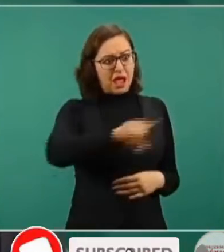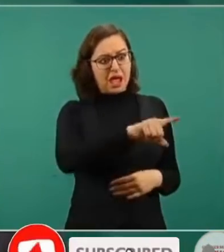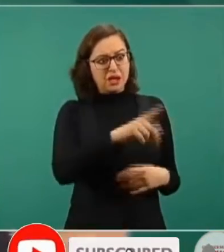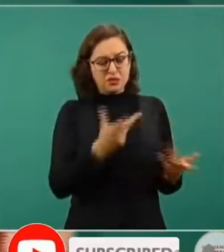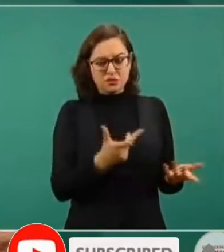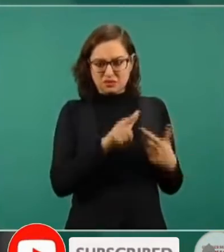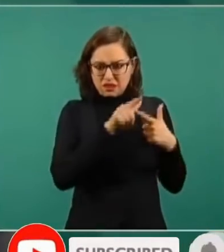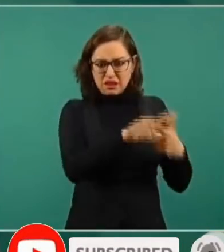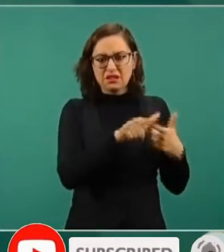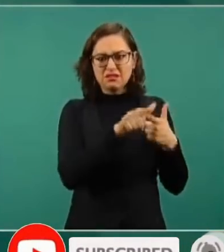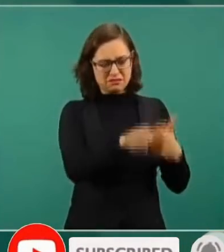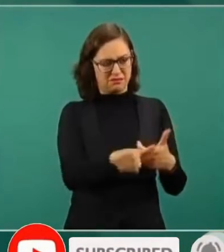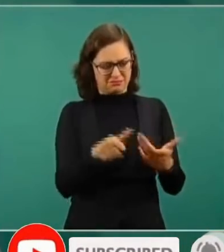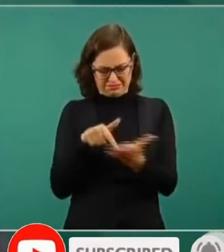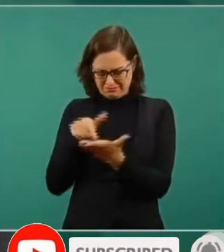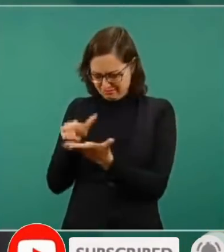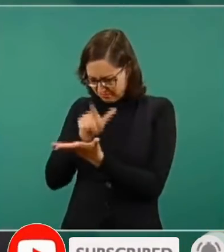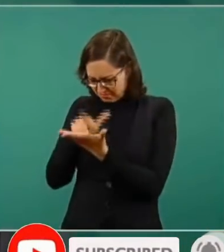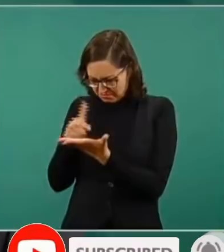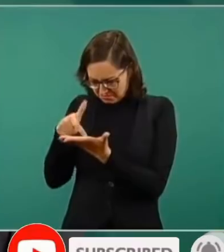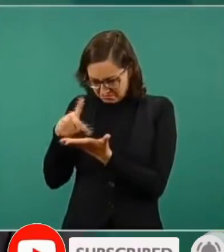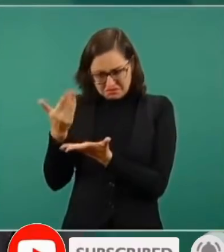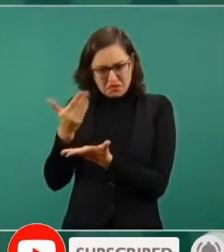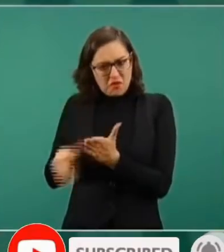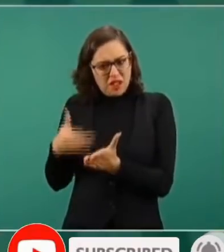suficiente, pero con esa